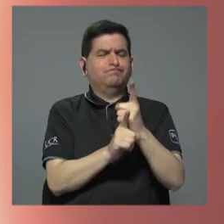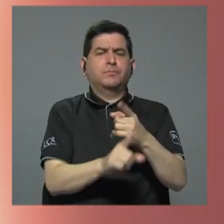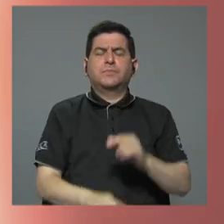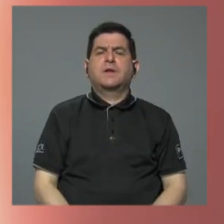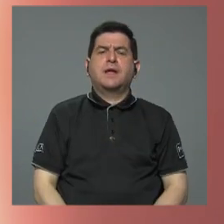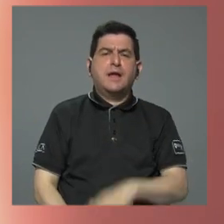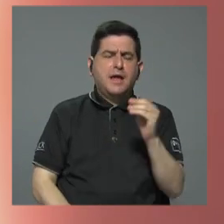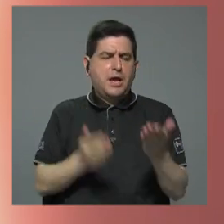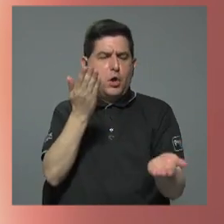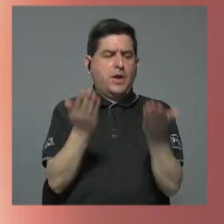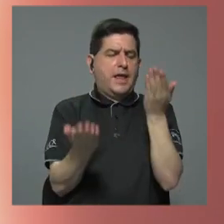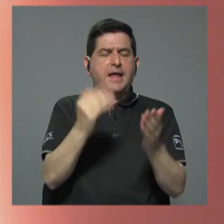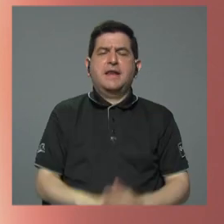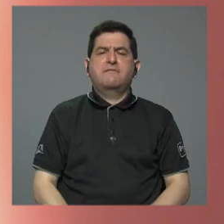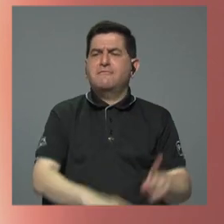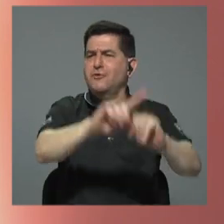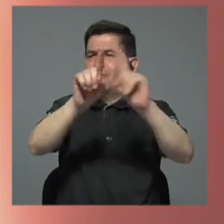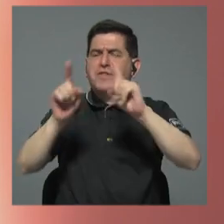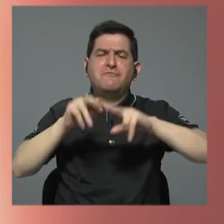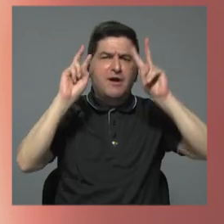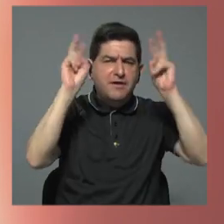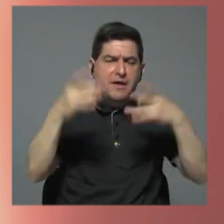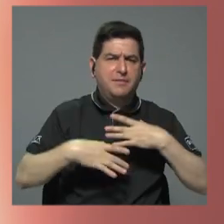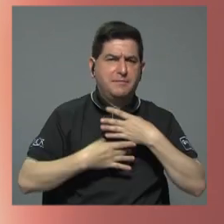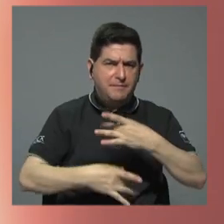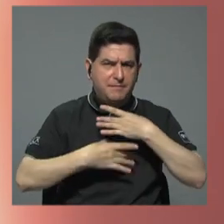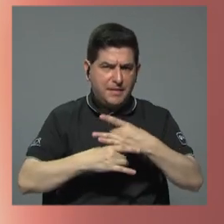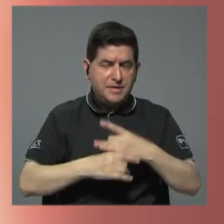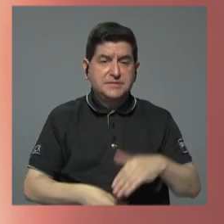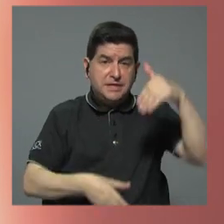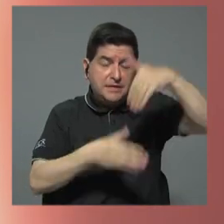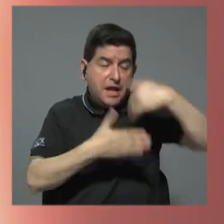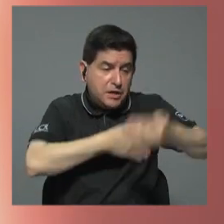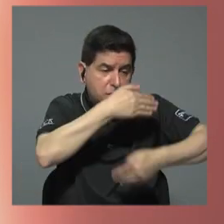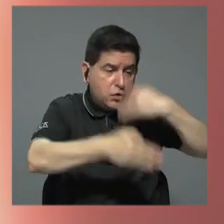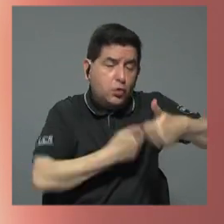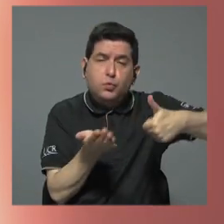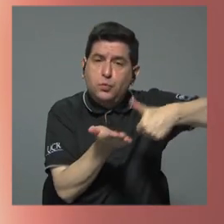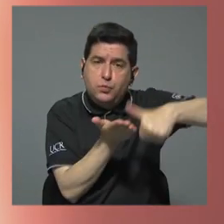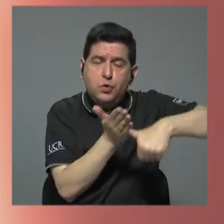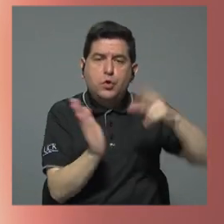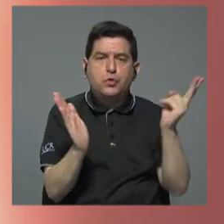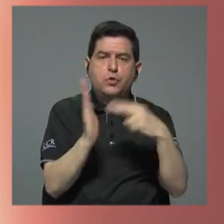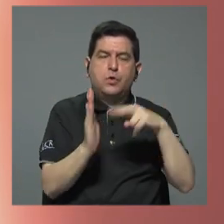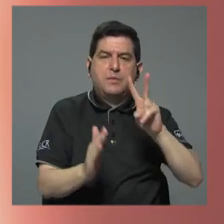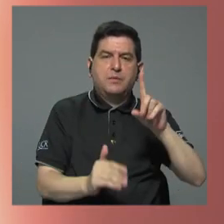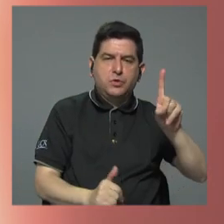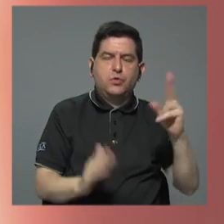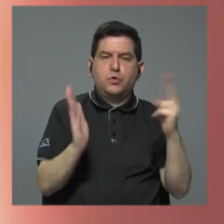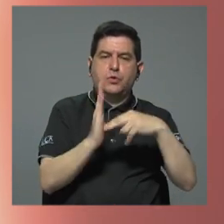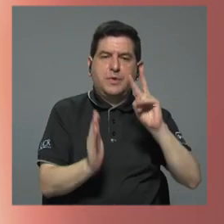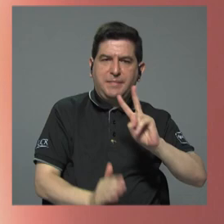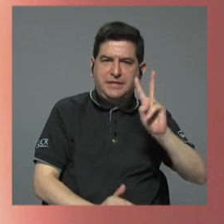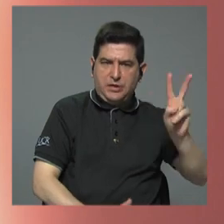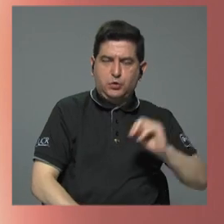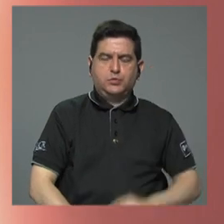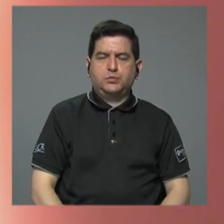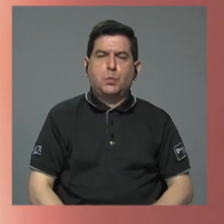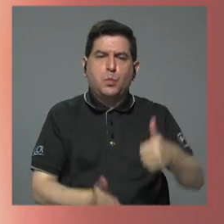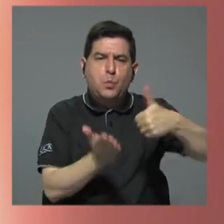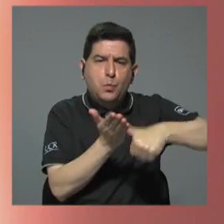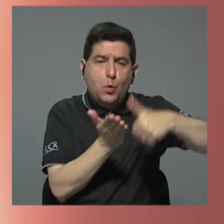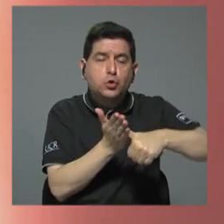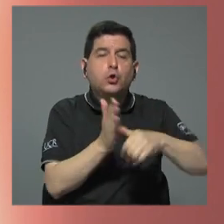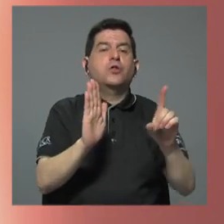oportuna y equilibrada sobre los diferentes temas de interés en el marco del proceso electoral 2021-2022. El voto es